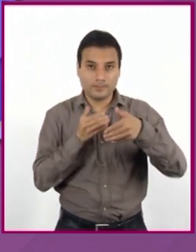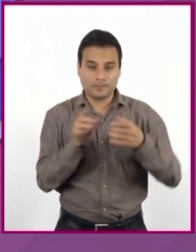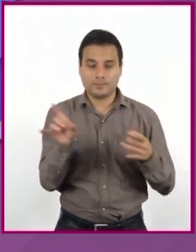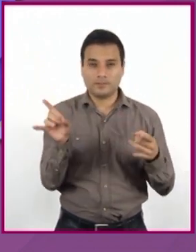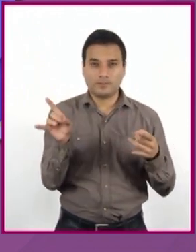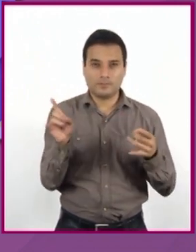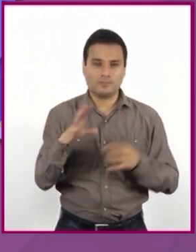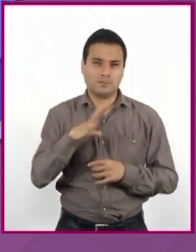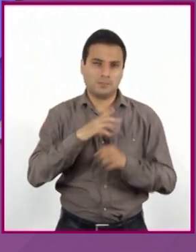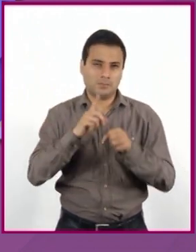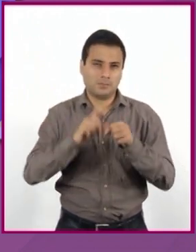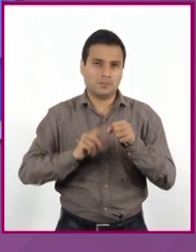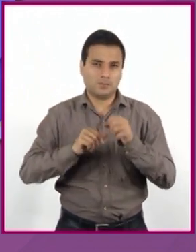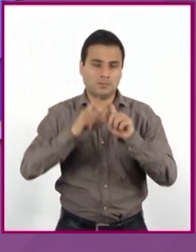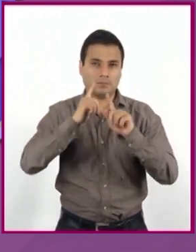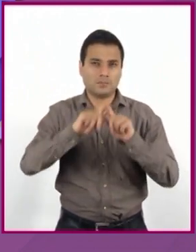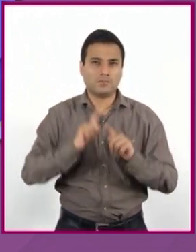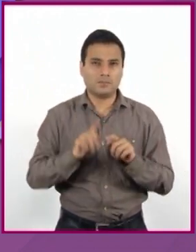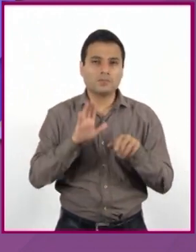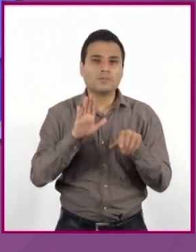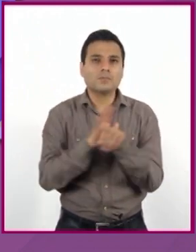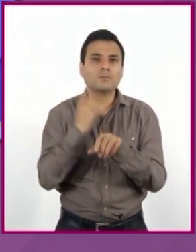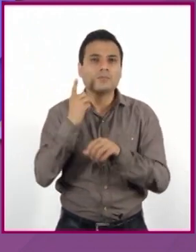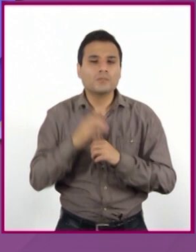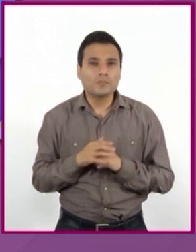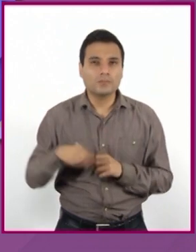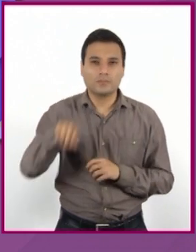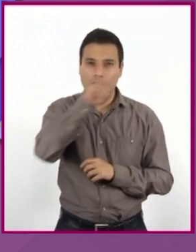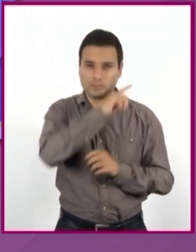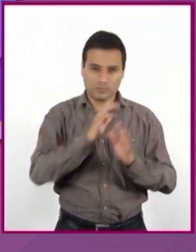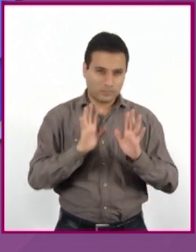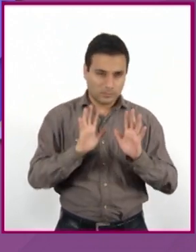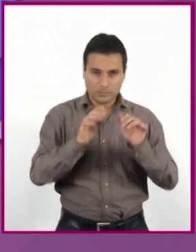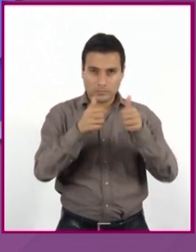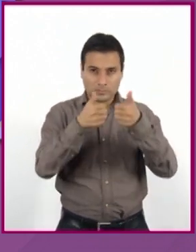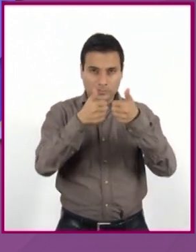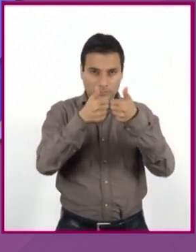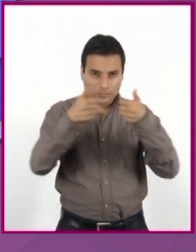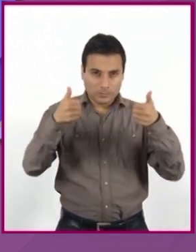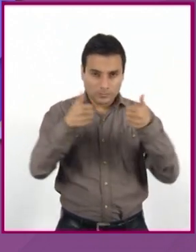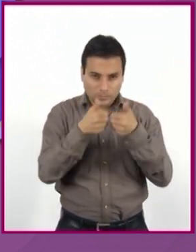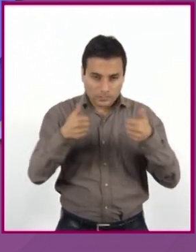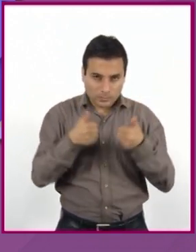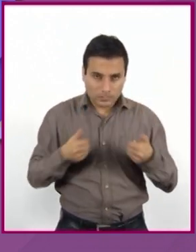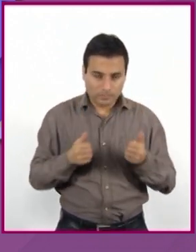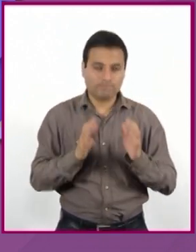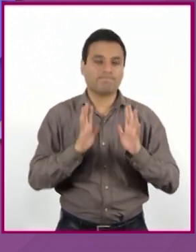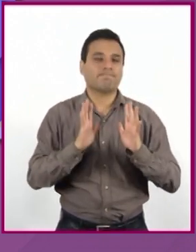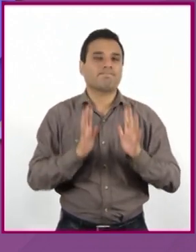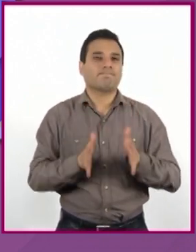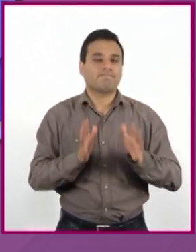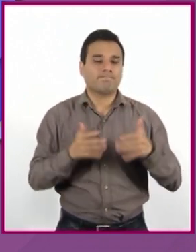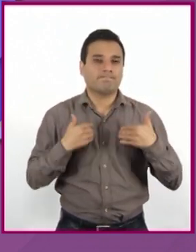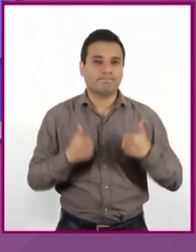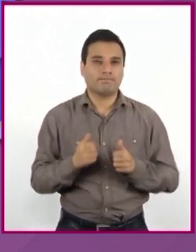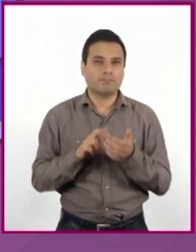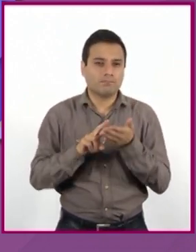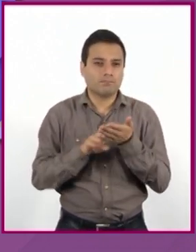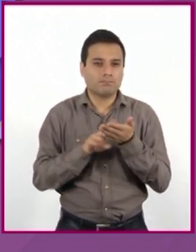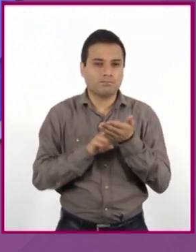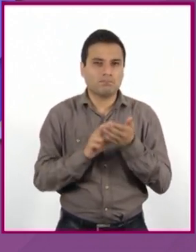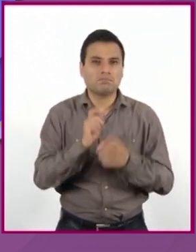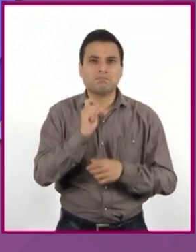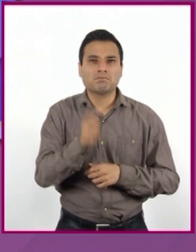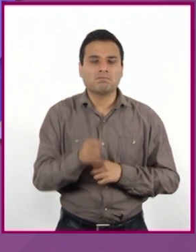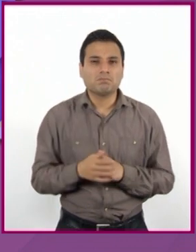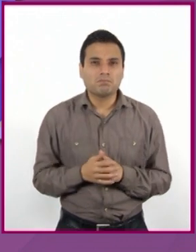en la ecuación. Es con la finalidad de que se diferencien la composición de la ecuación química. En color rosa claro,